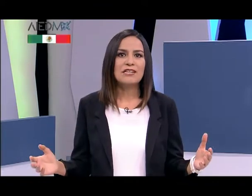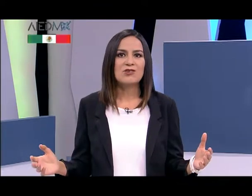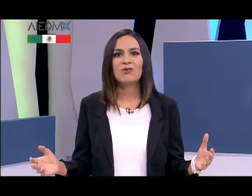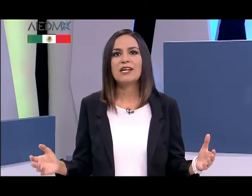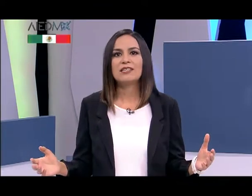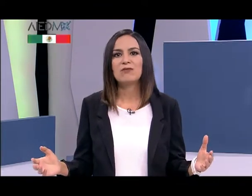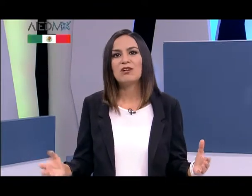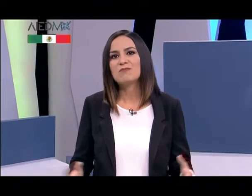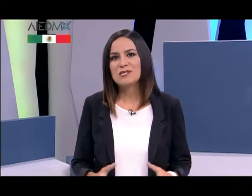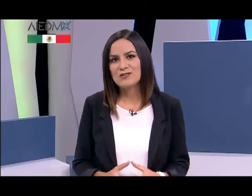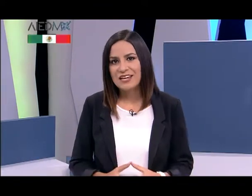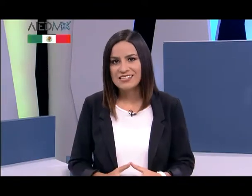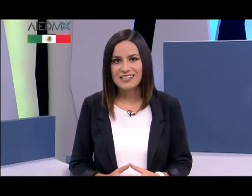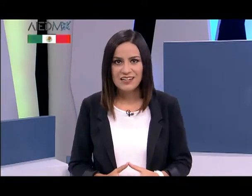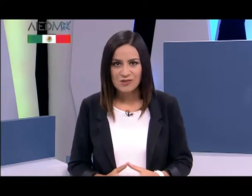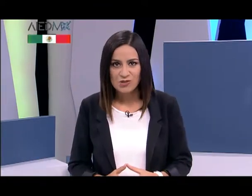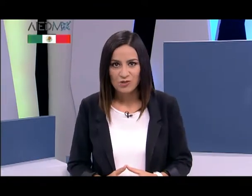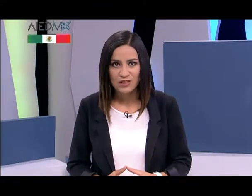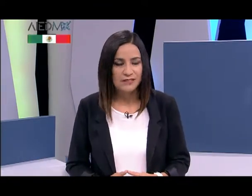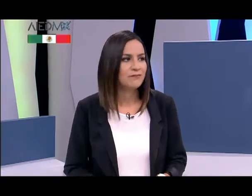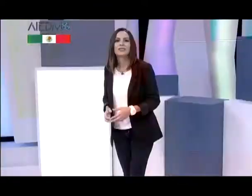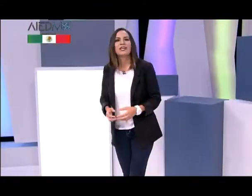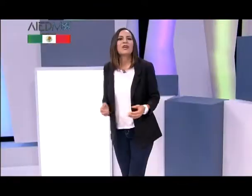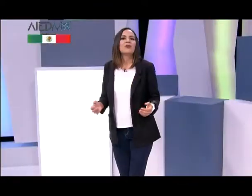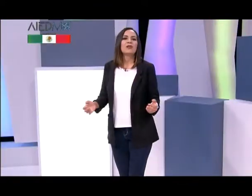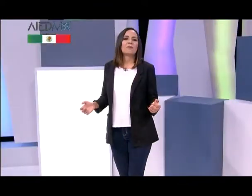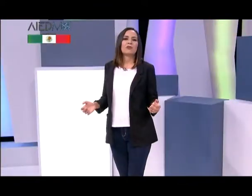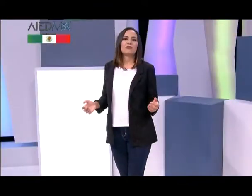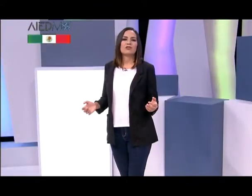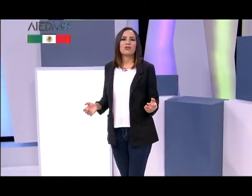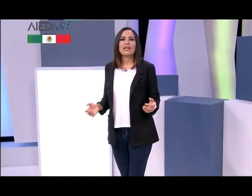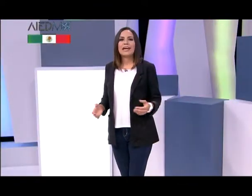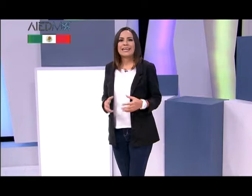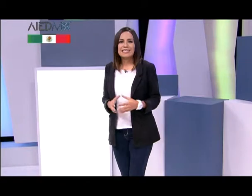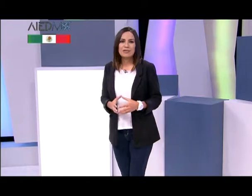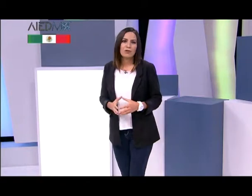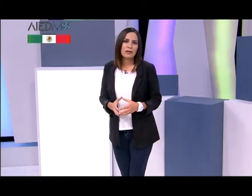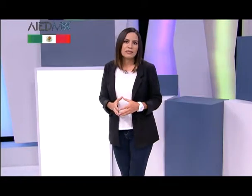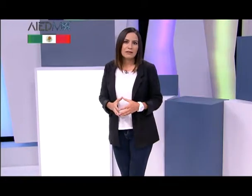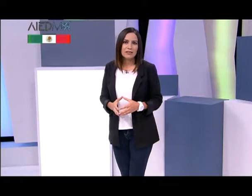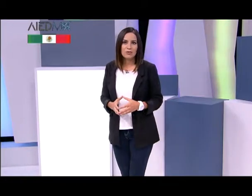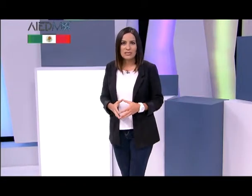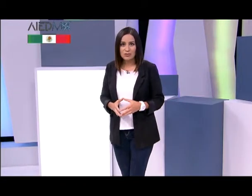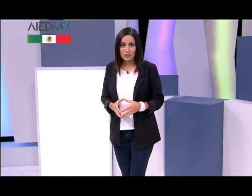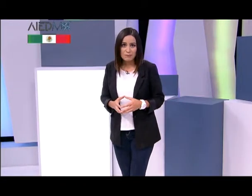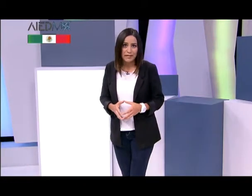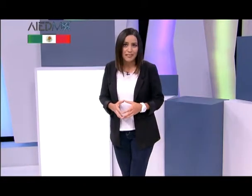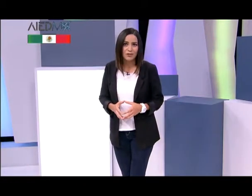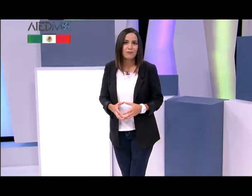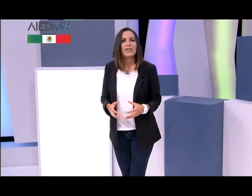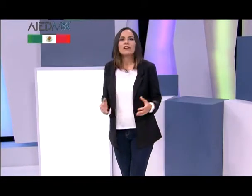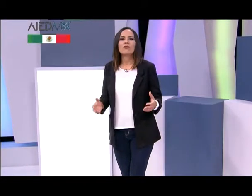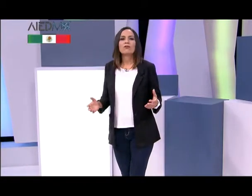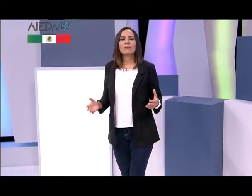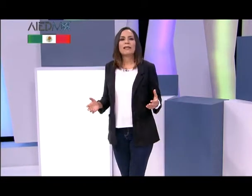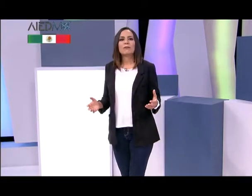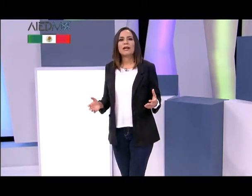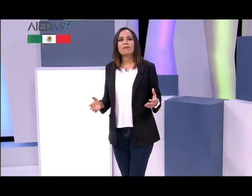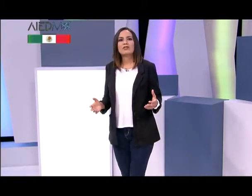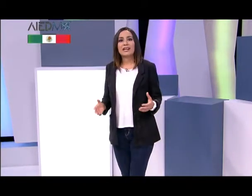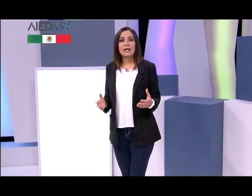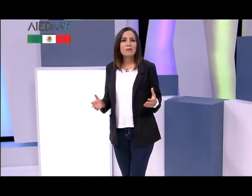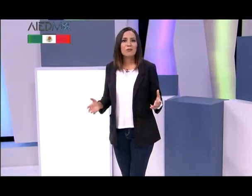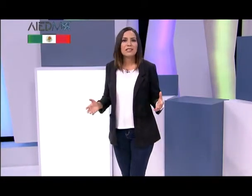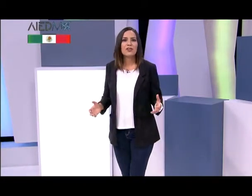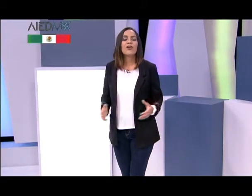el universo educativo y los personajes que la construyen. Una producción de la Agencia Informativa de Educación de México, conformada